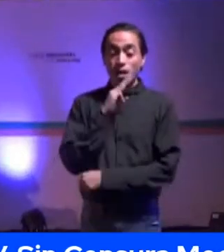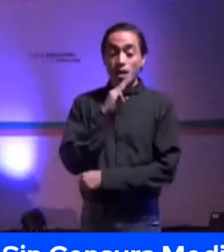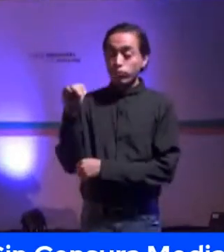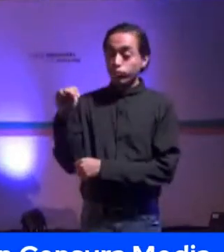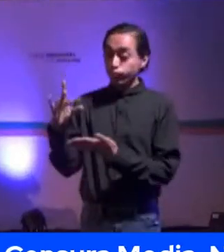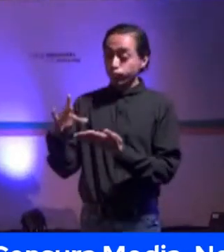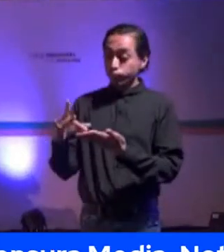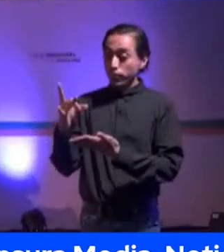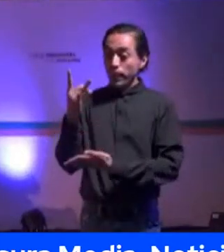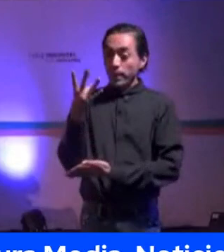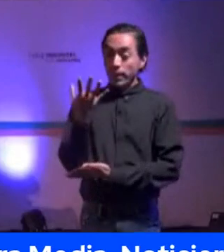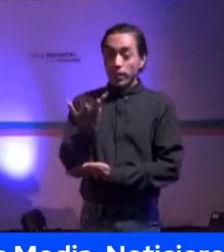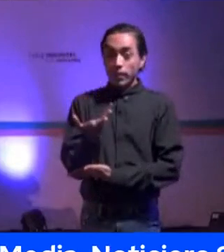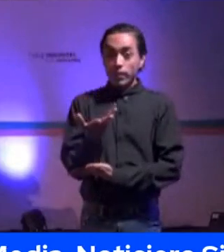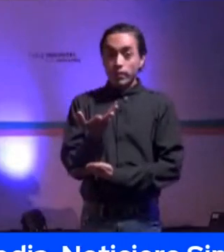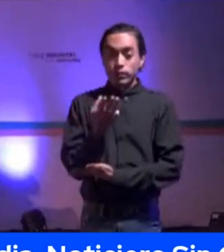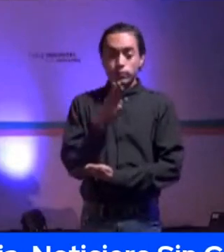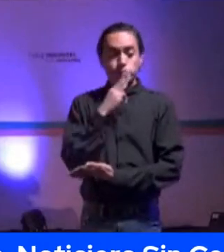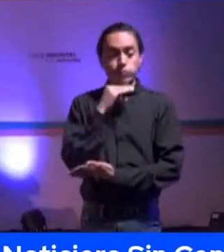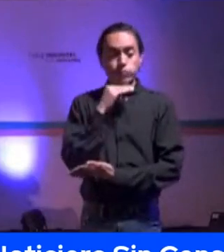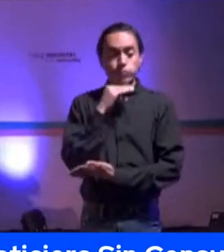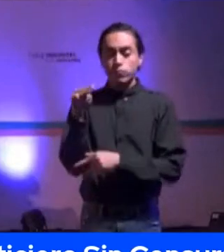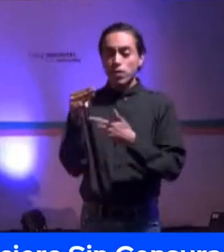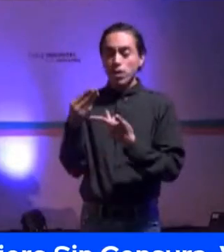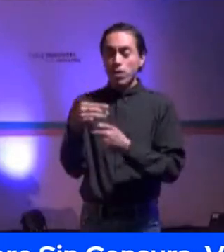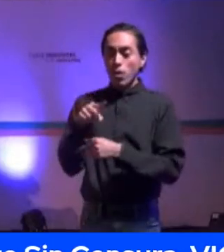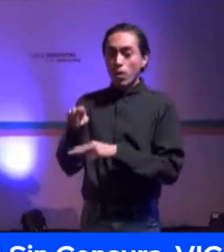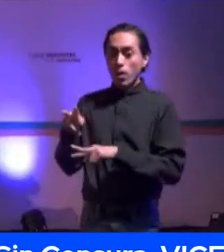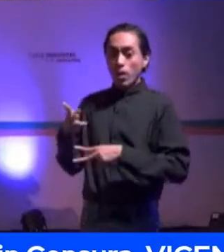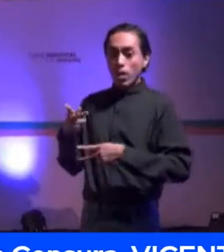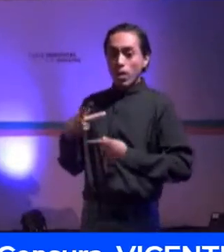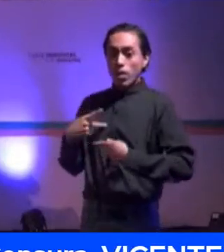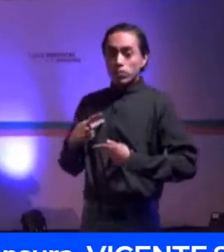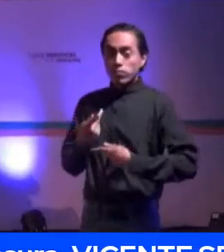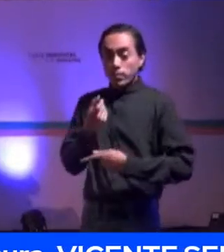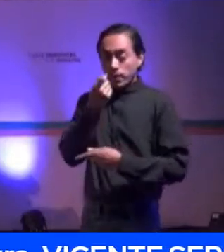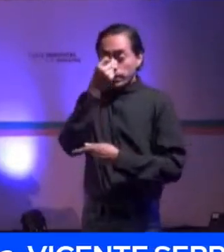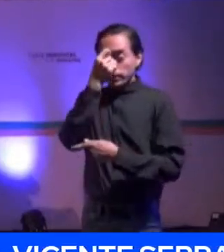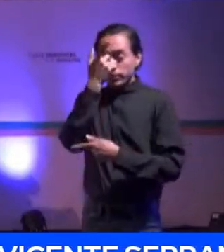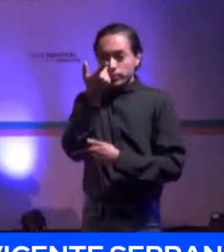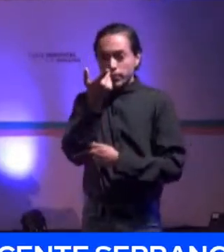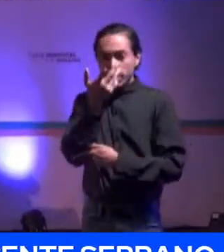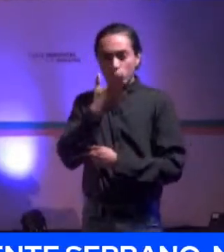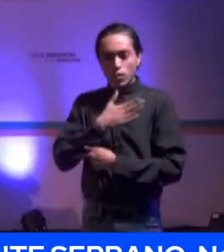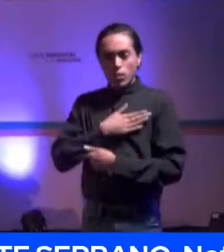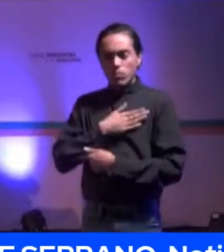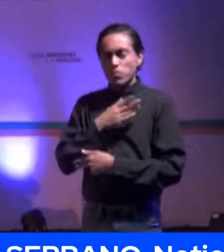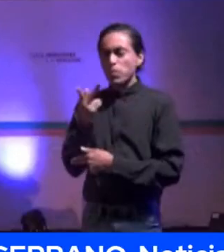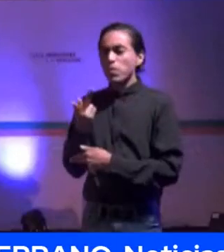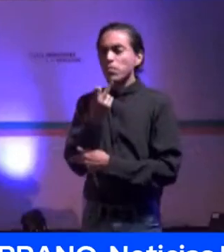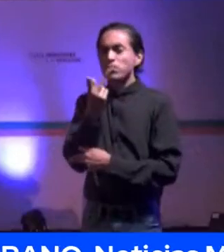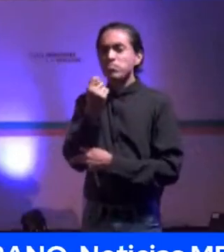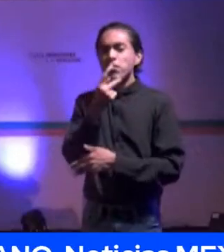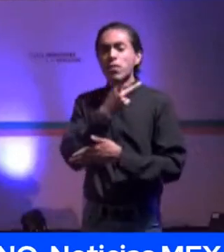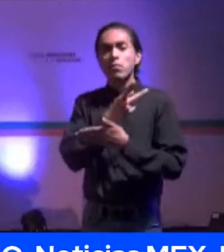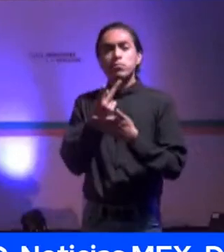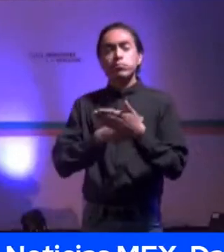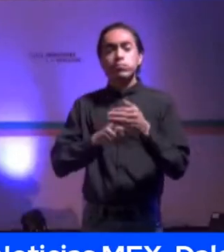mensajes era de un productor. Cuando pregunté de qué programa era, me